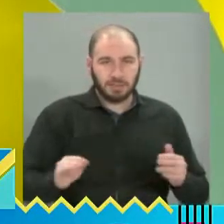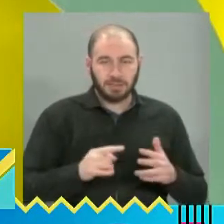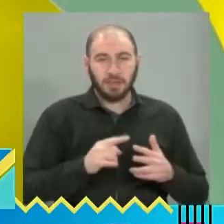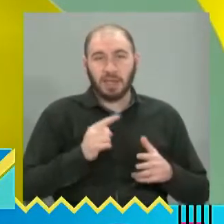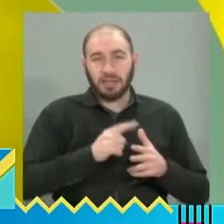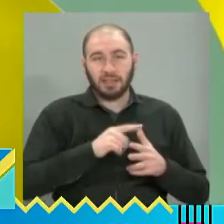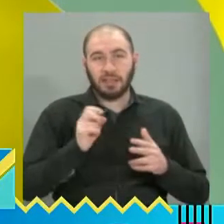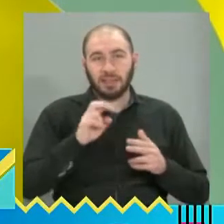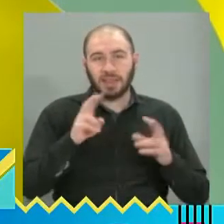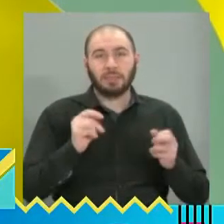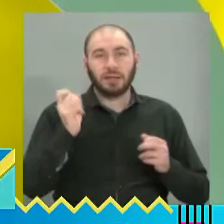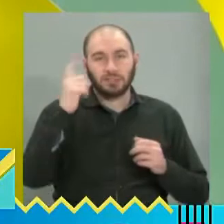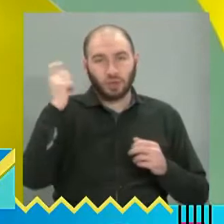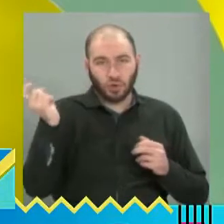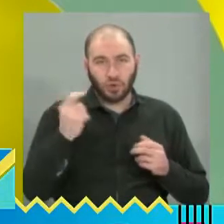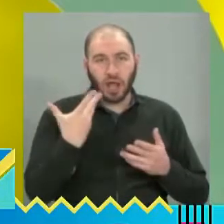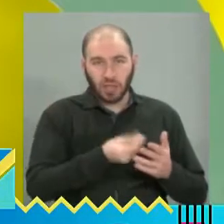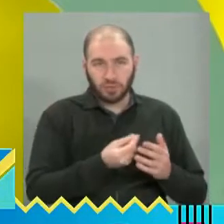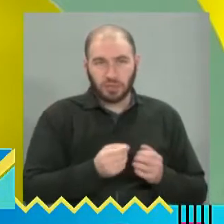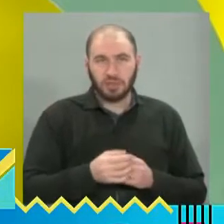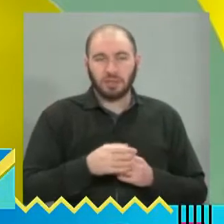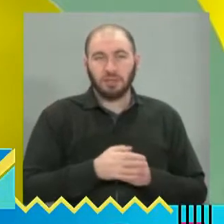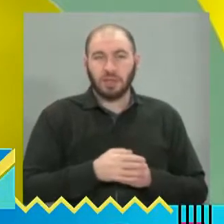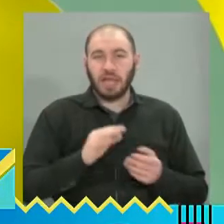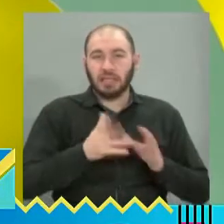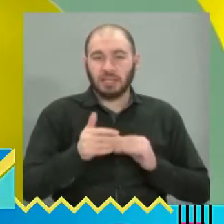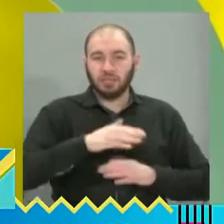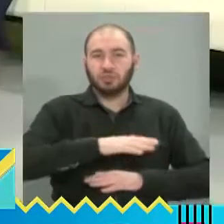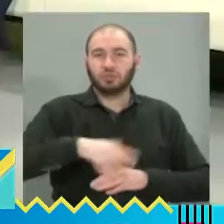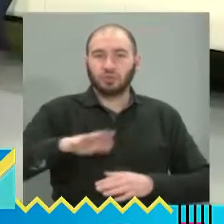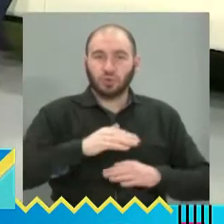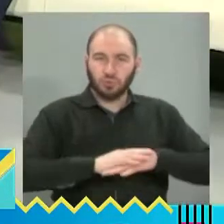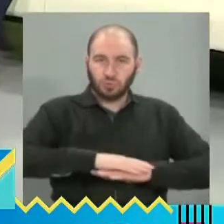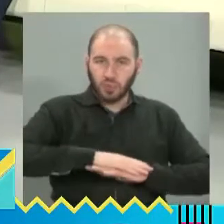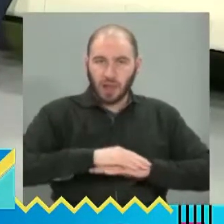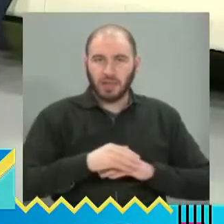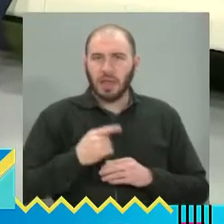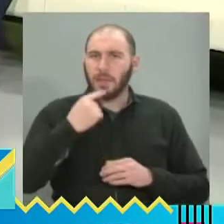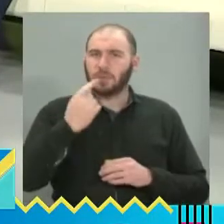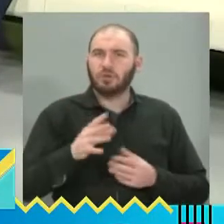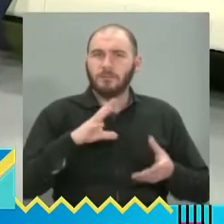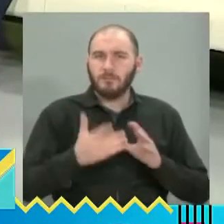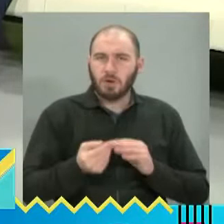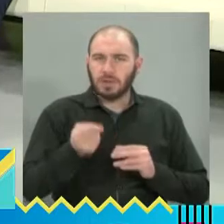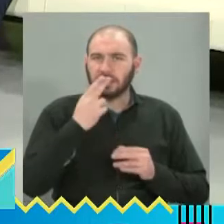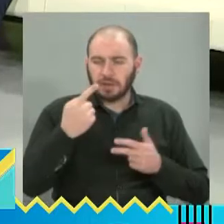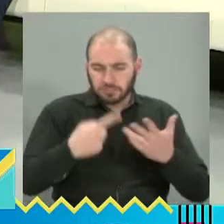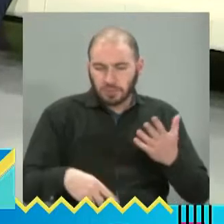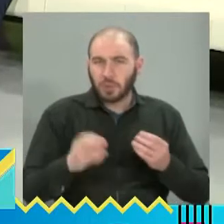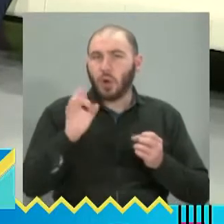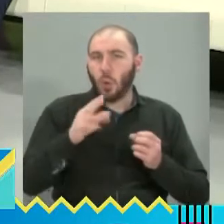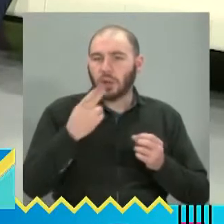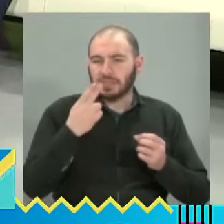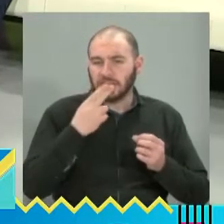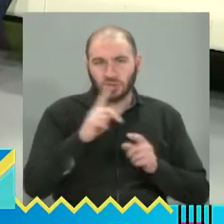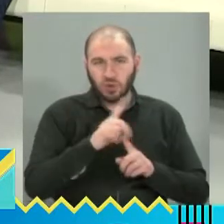Eso se trata bien desde el punto de vista psicológico con estrategias socioconductuales. Bien. ¿Qué formas hay de consumir tabaco? Porque no es simplemente